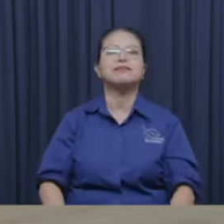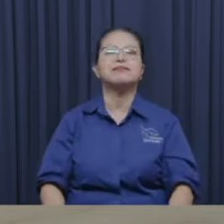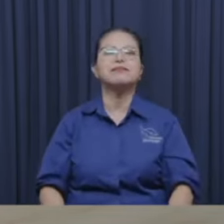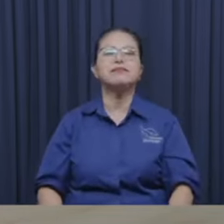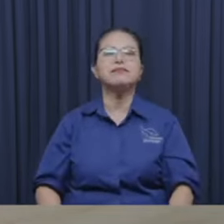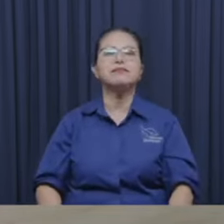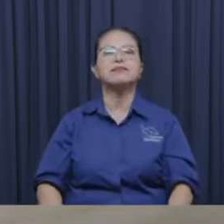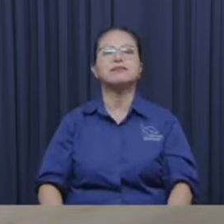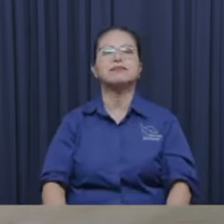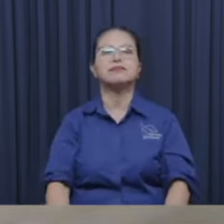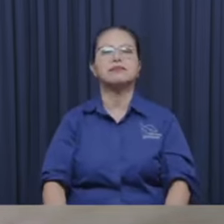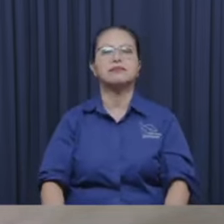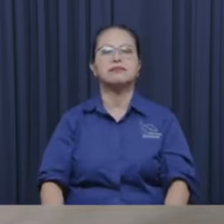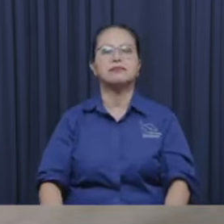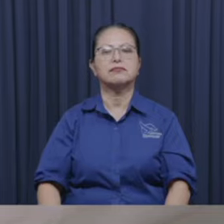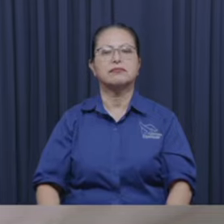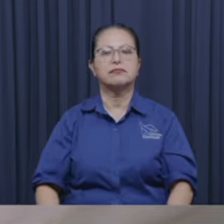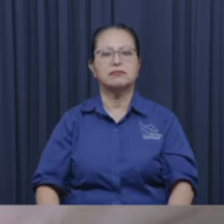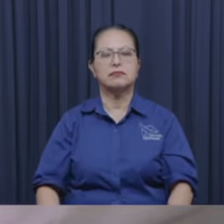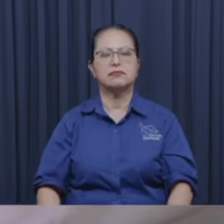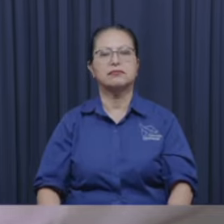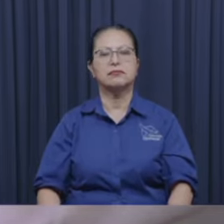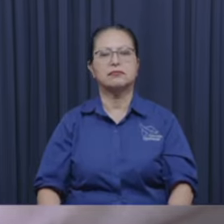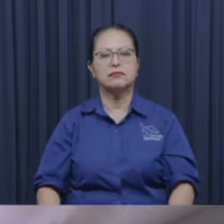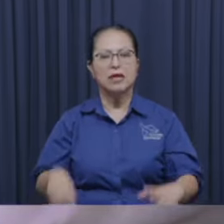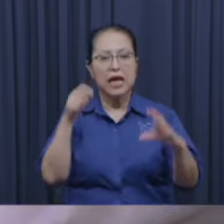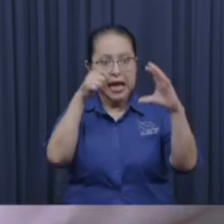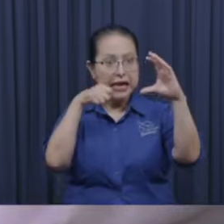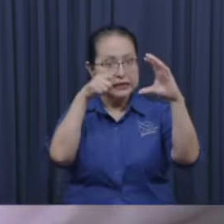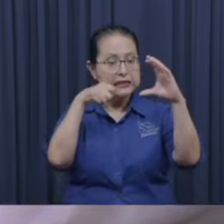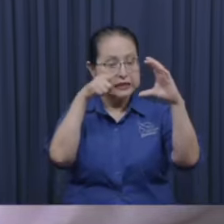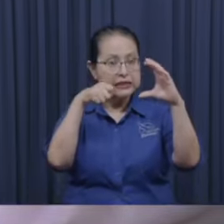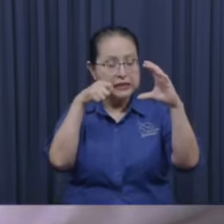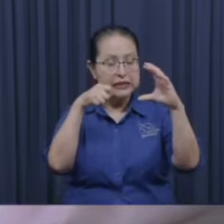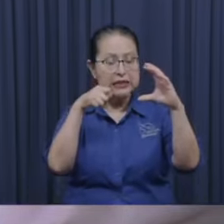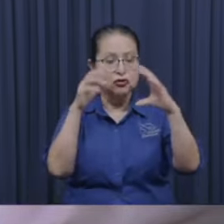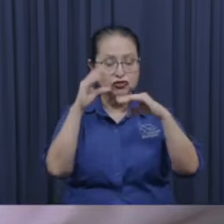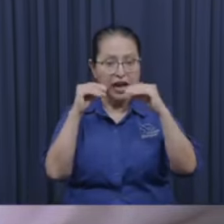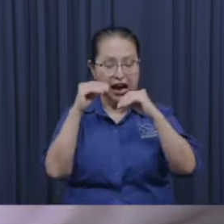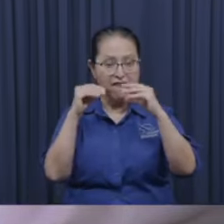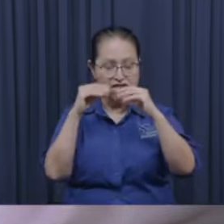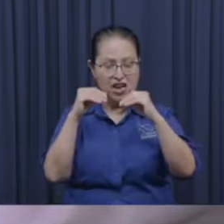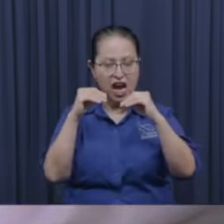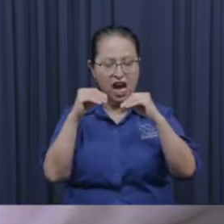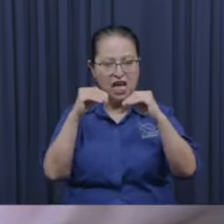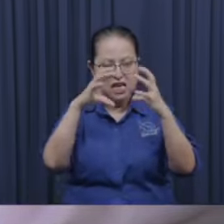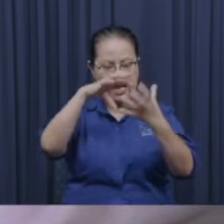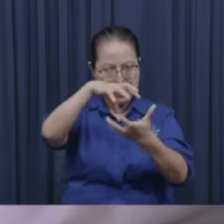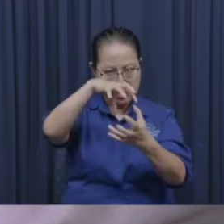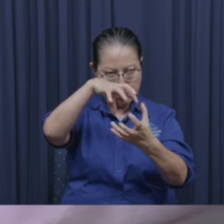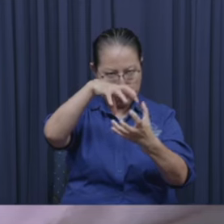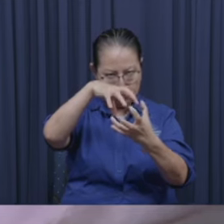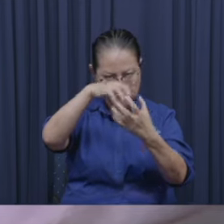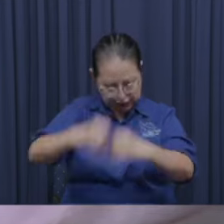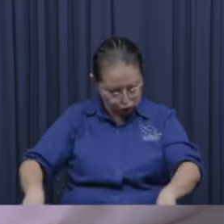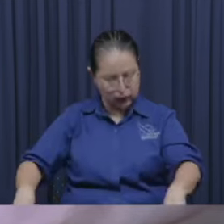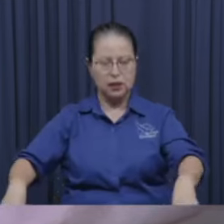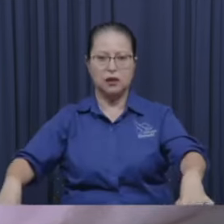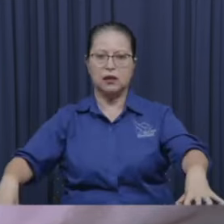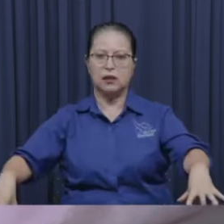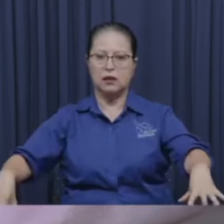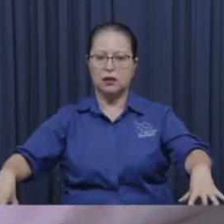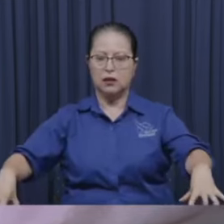cosas Hasta Hollywood nos está diciendo que va que puede venir un holocausto de es de esa índole y hermano